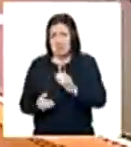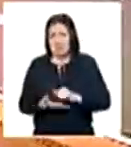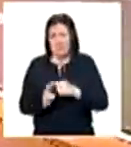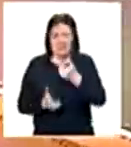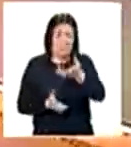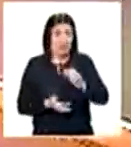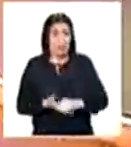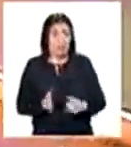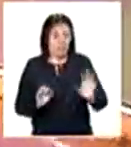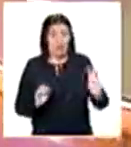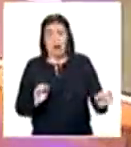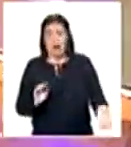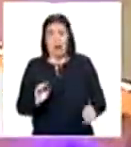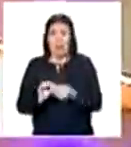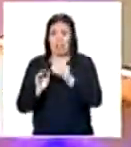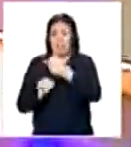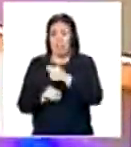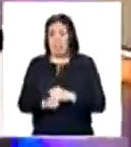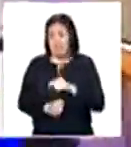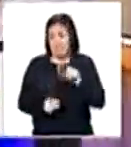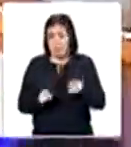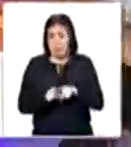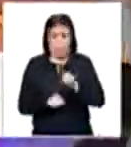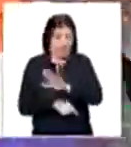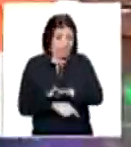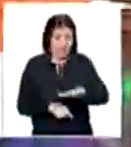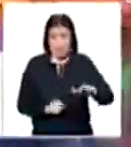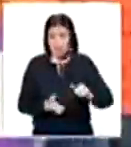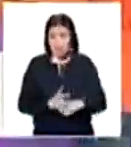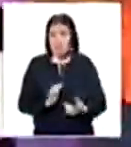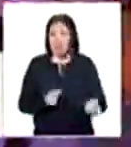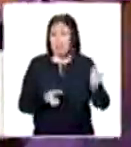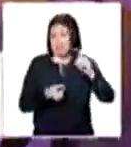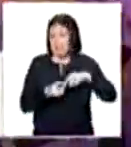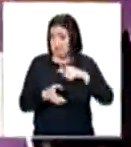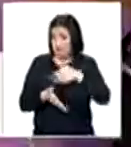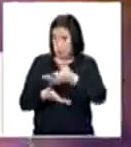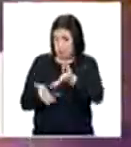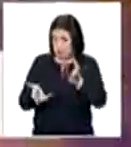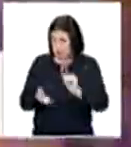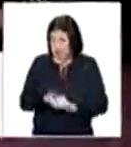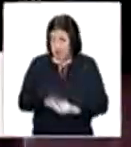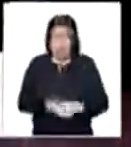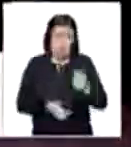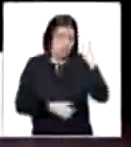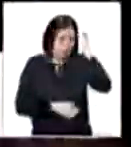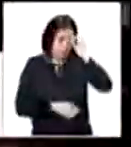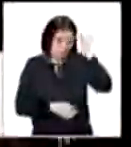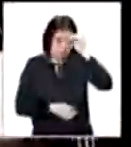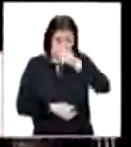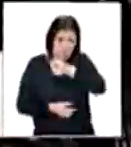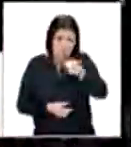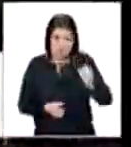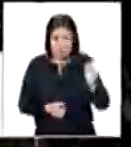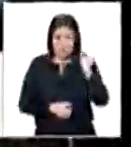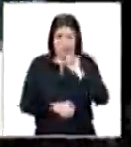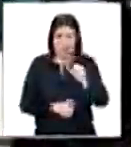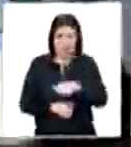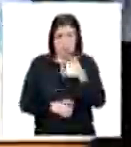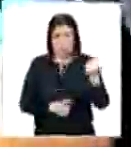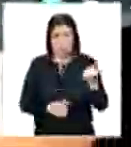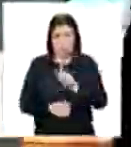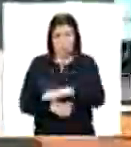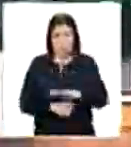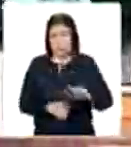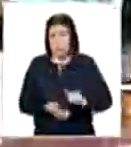que viene en esta temporada Yo Soy Kids, de también estar con niños que sean parte, ¿no? De opinar lo que están cantando también los demás pequeños.